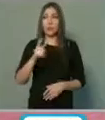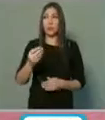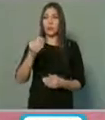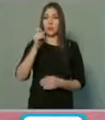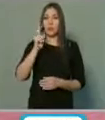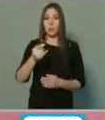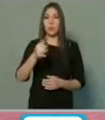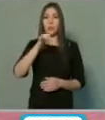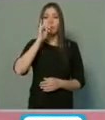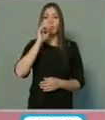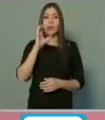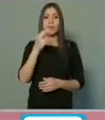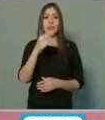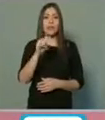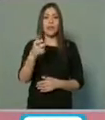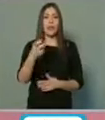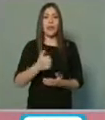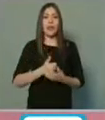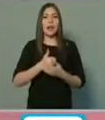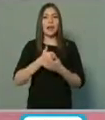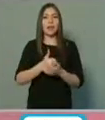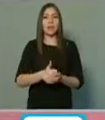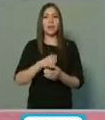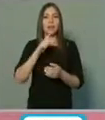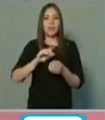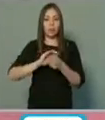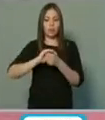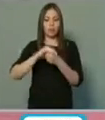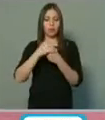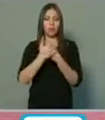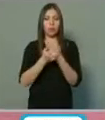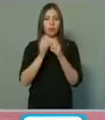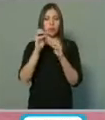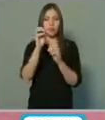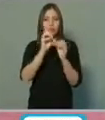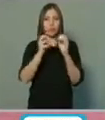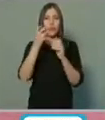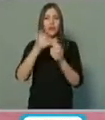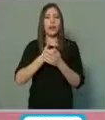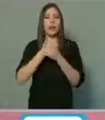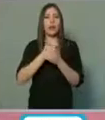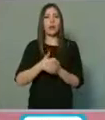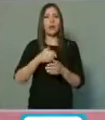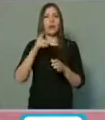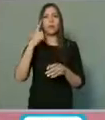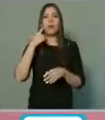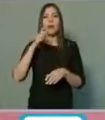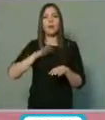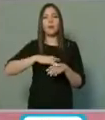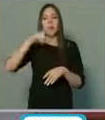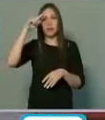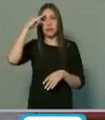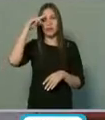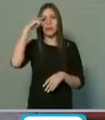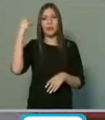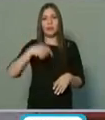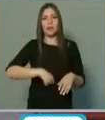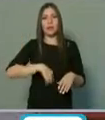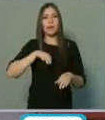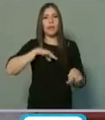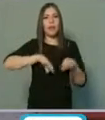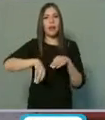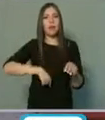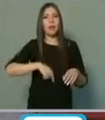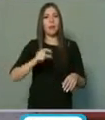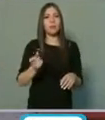tener los beneficios de la hidratación de esa masa. Entonces, evidentemente, con la fibra va a haber un mayor tránsito intestinal